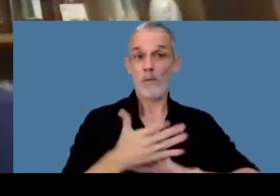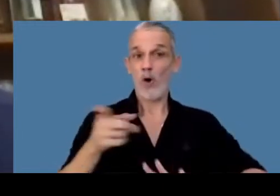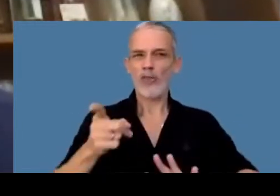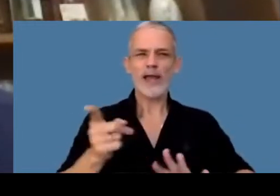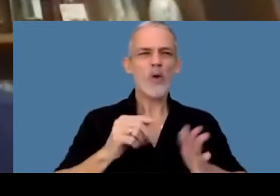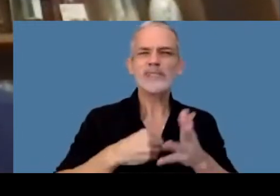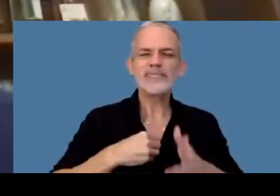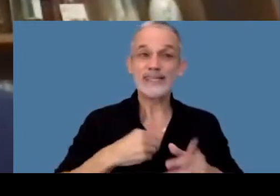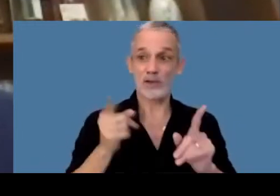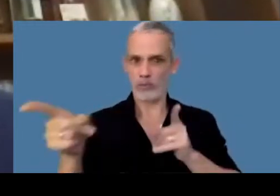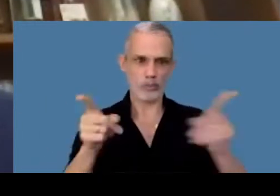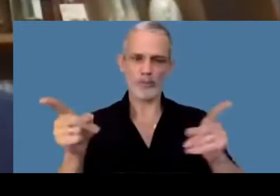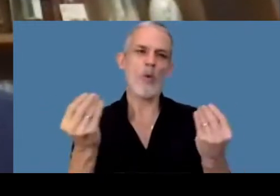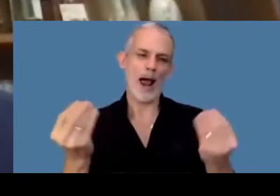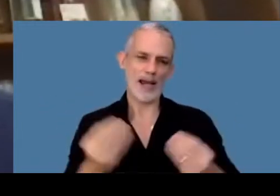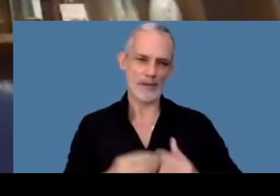otra.